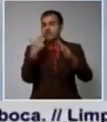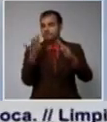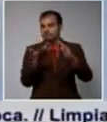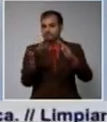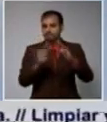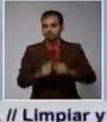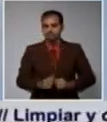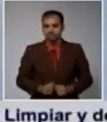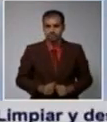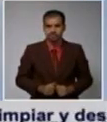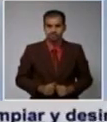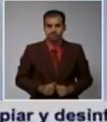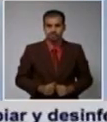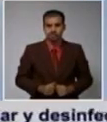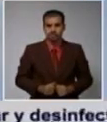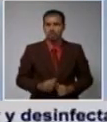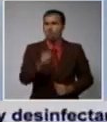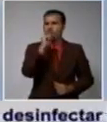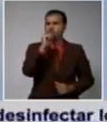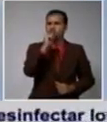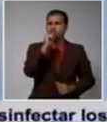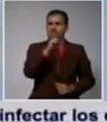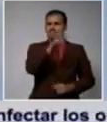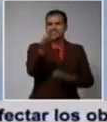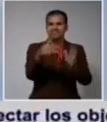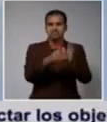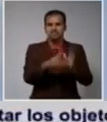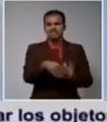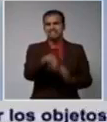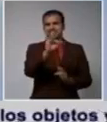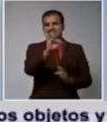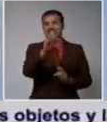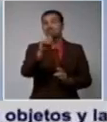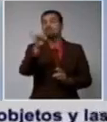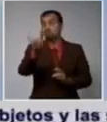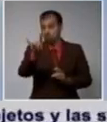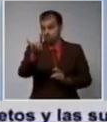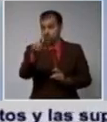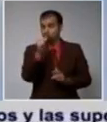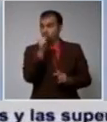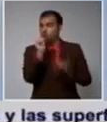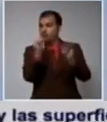13.600, sospechosos 3.709, en vigilancia